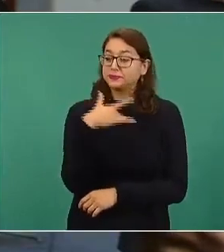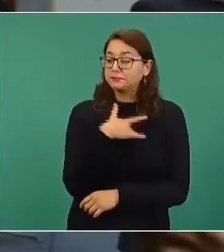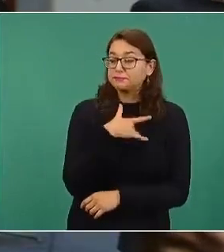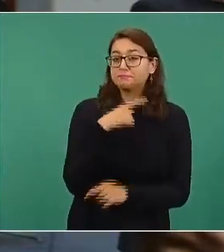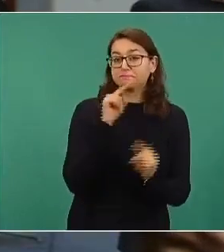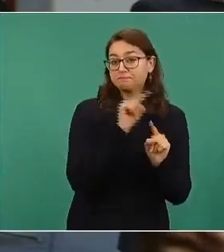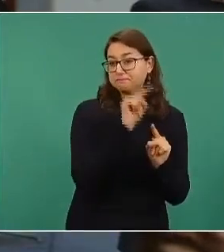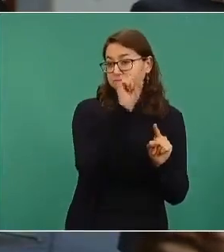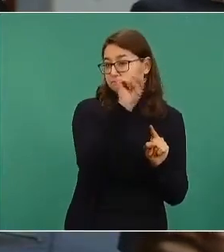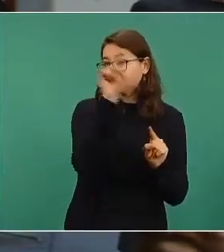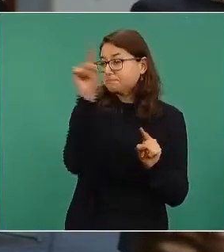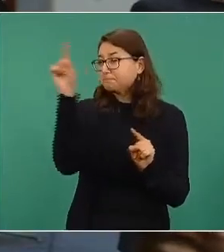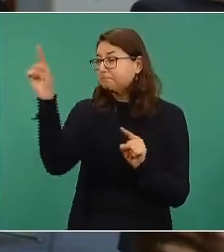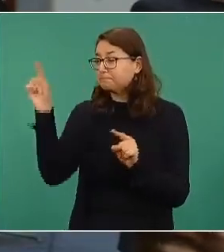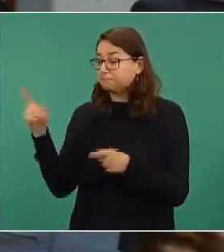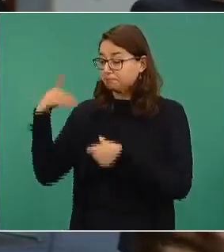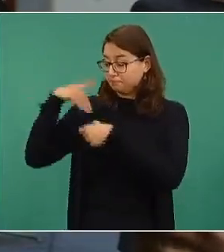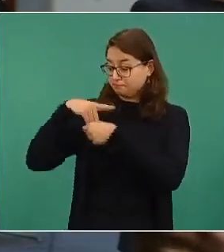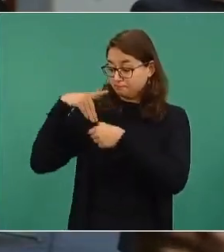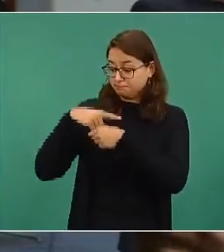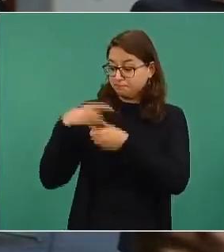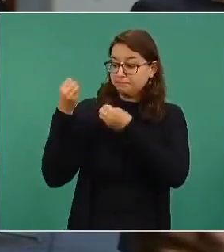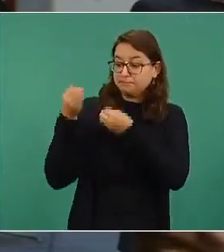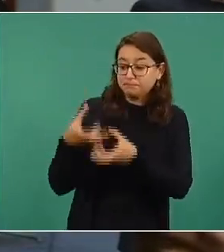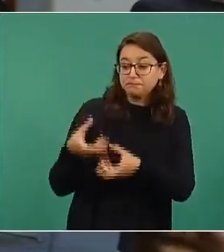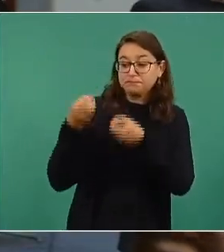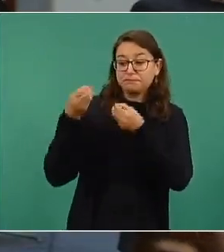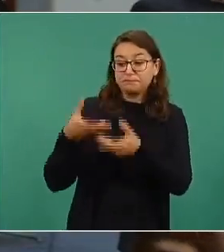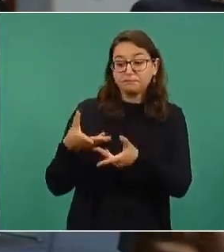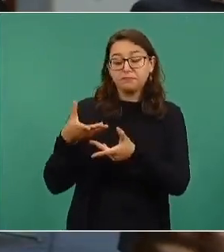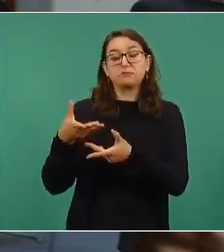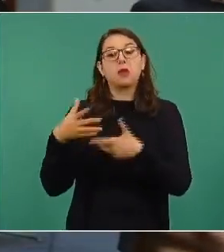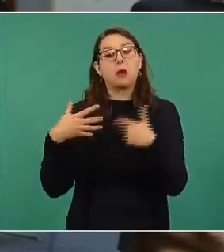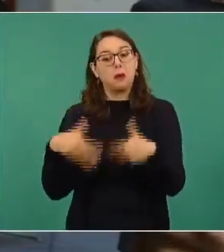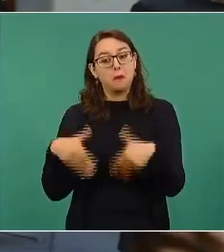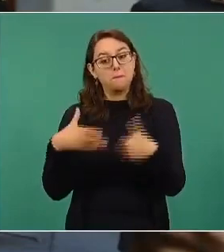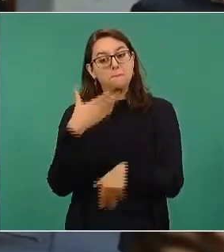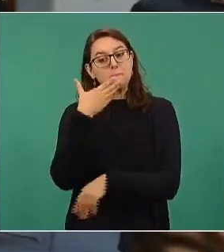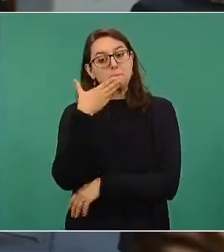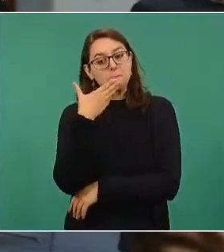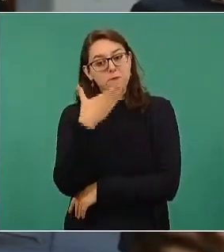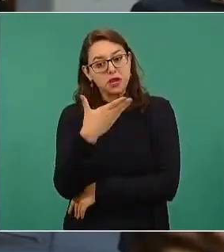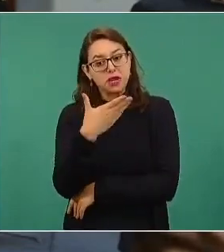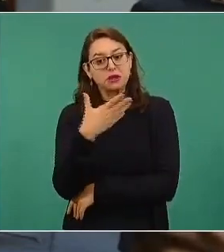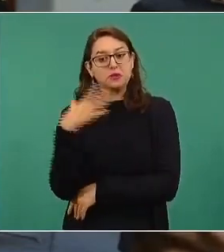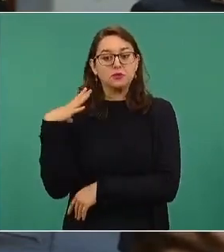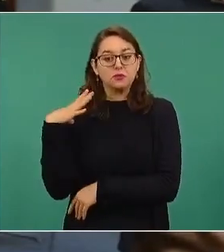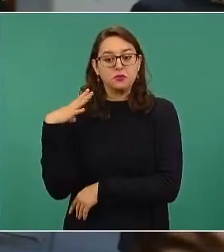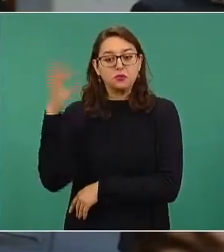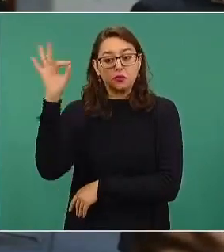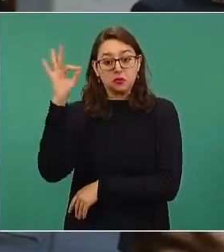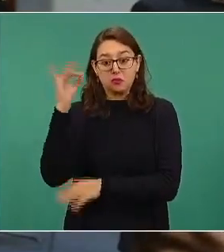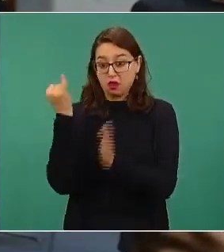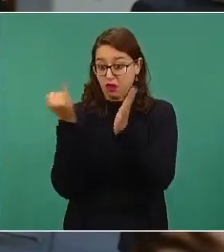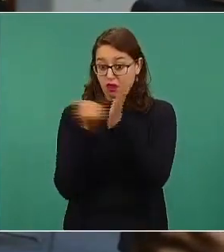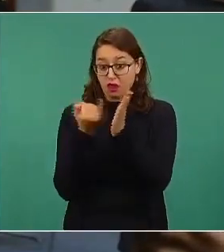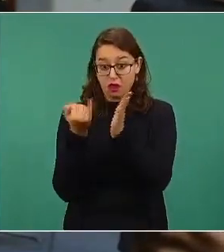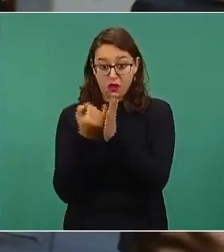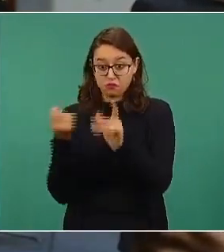voluntarias resuelve el tema de la evasión de impuestos, que es tan frecuente